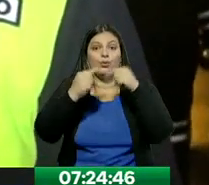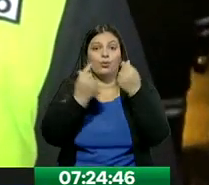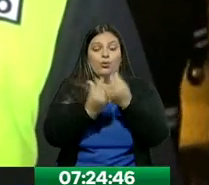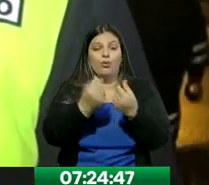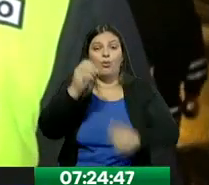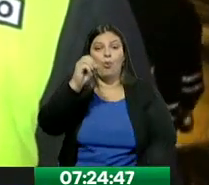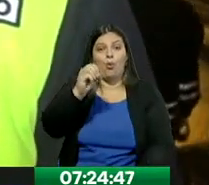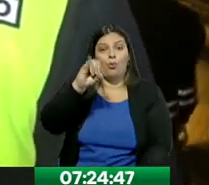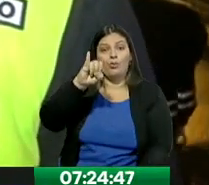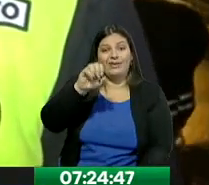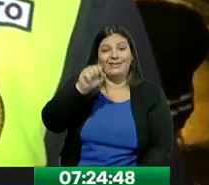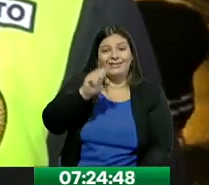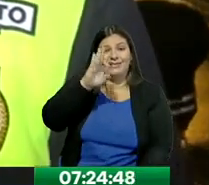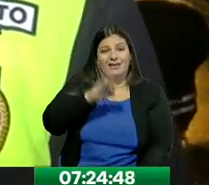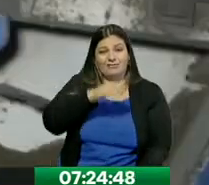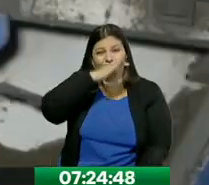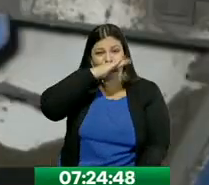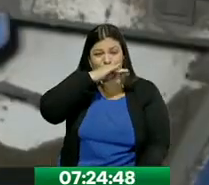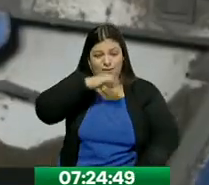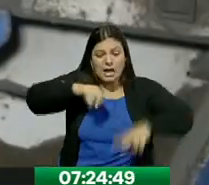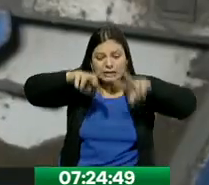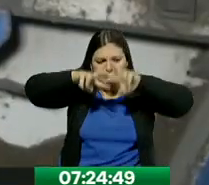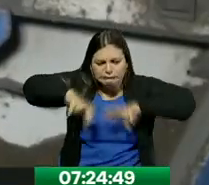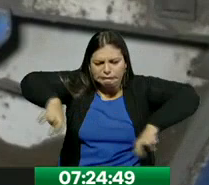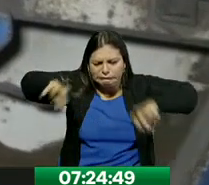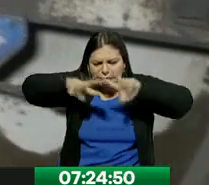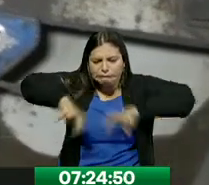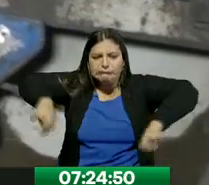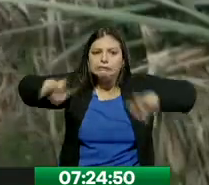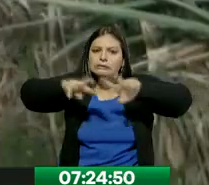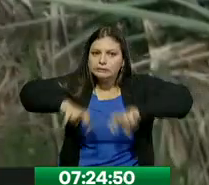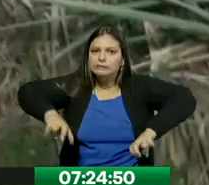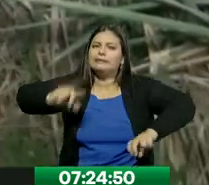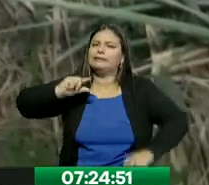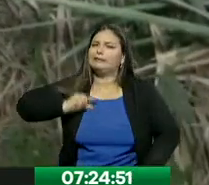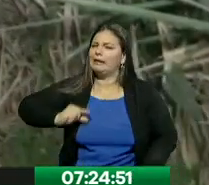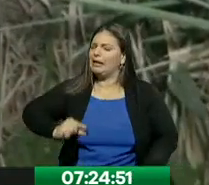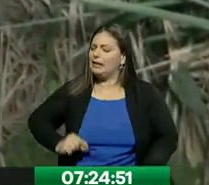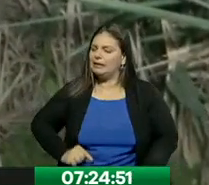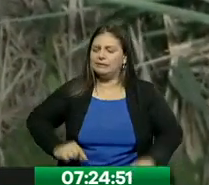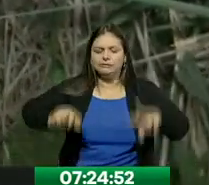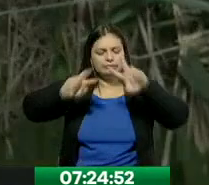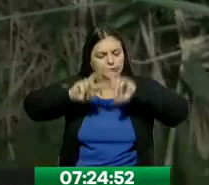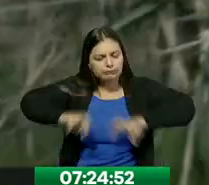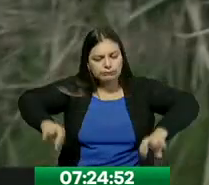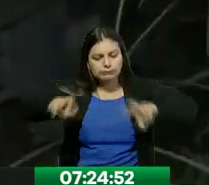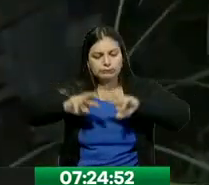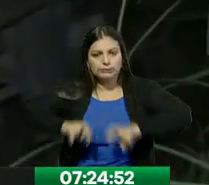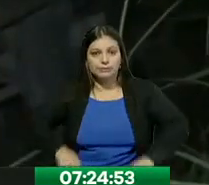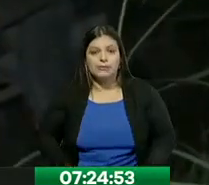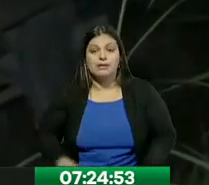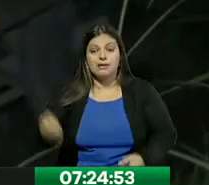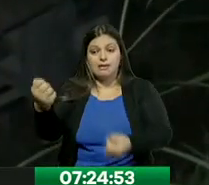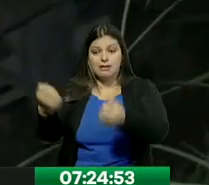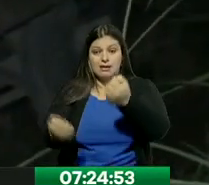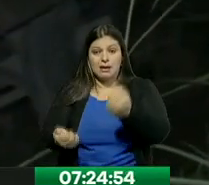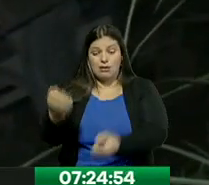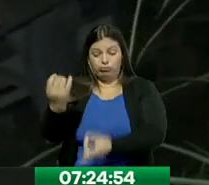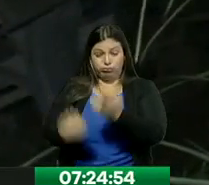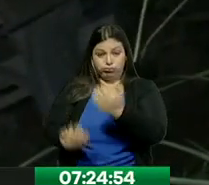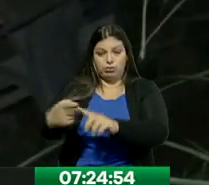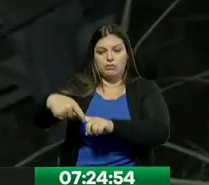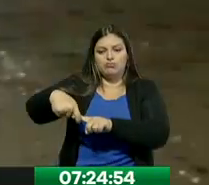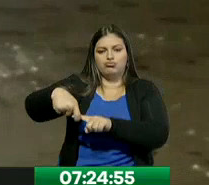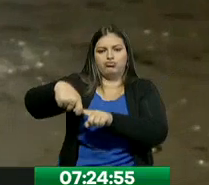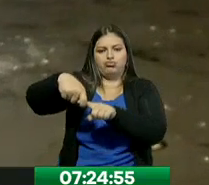las circunstancias y los responsables. Los restos del auto y el tráiler fueron sacados de la quebrada y llevados a los patios de